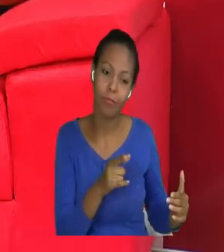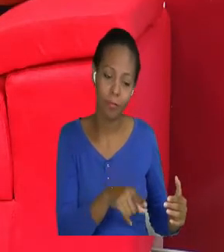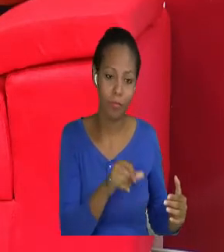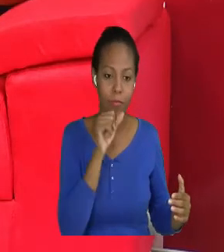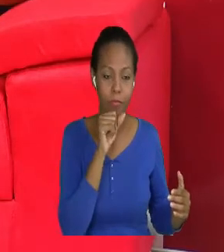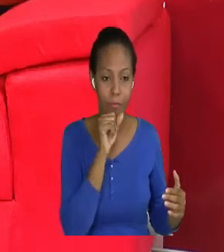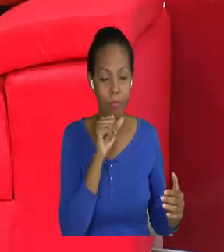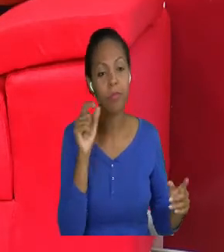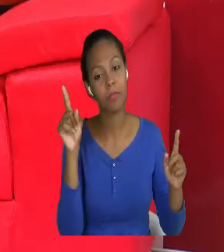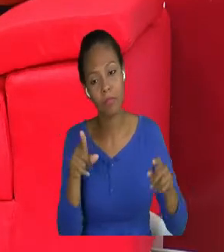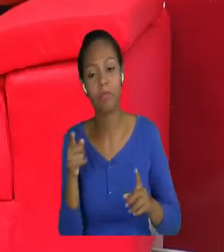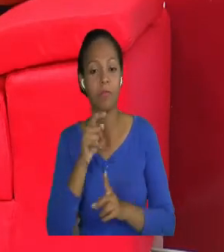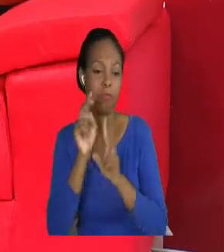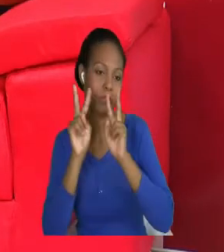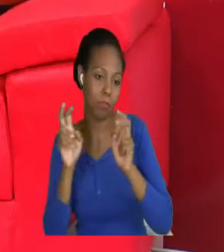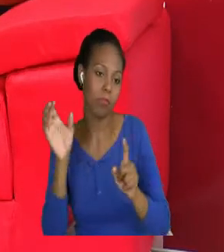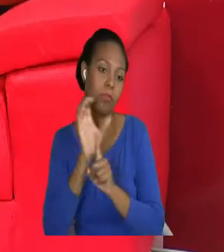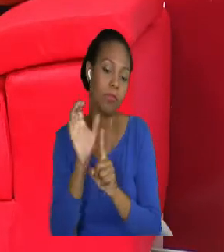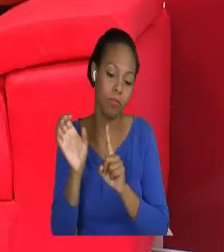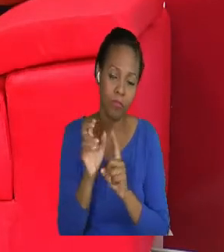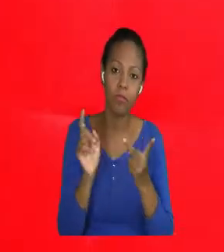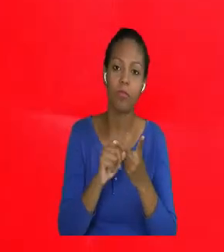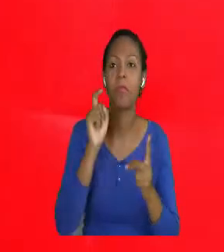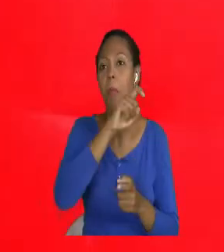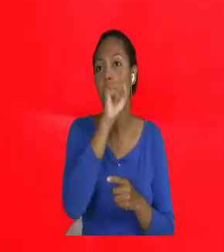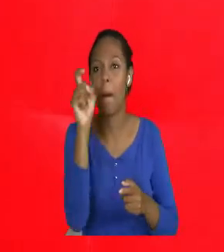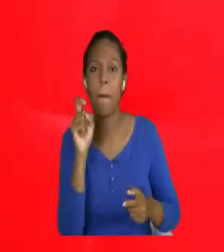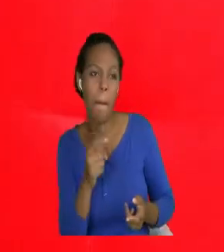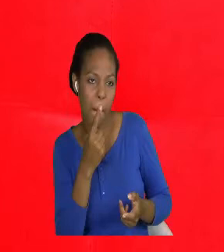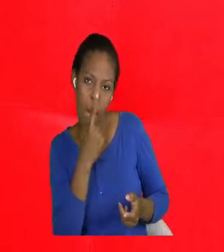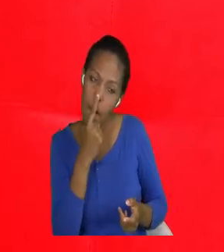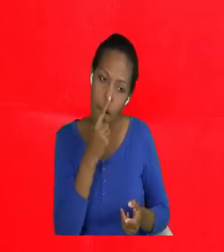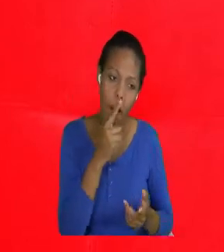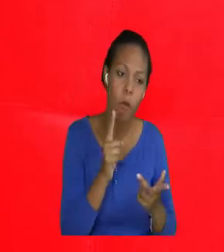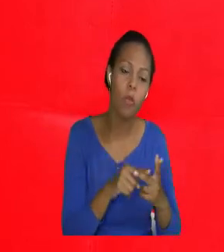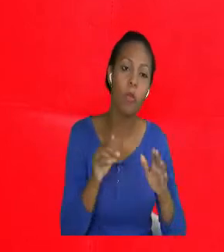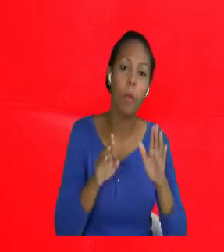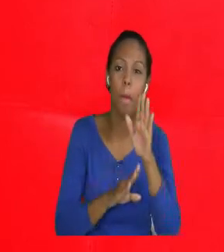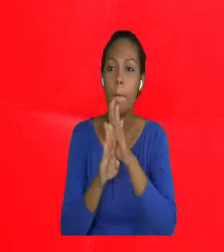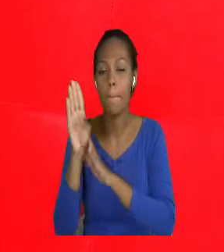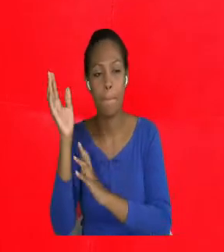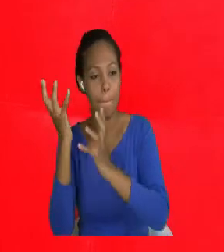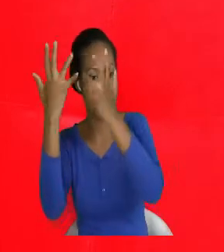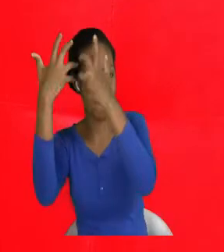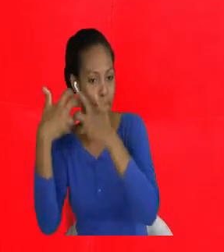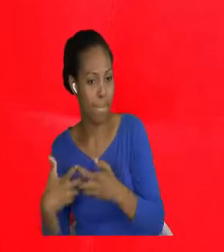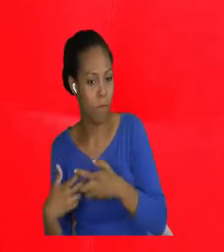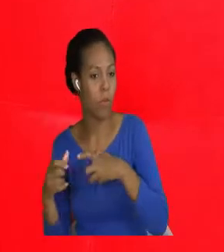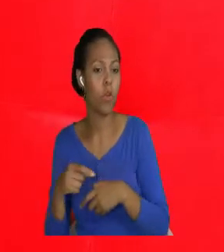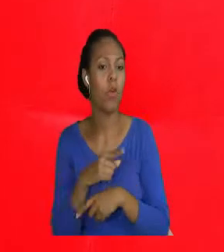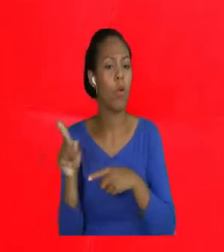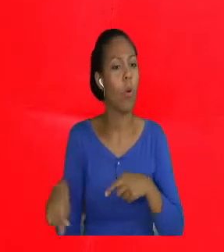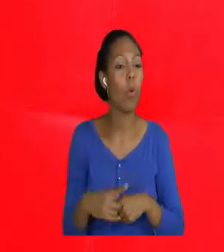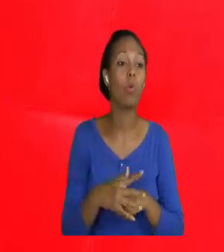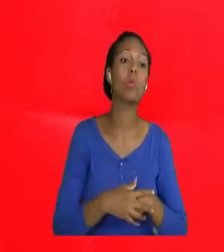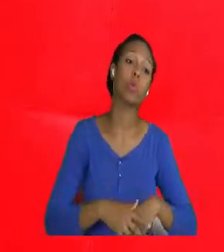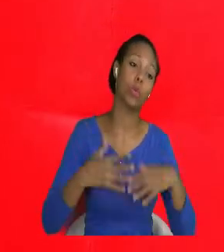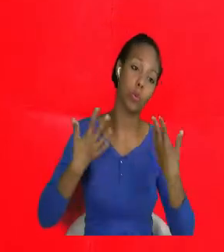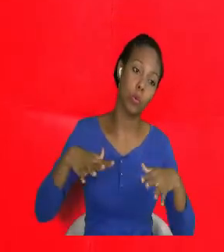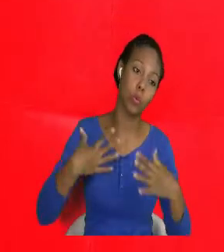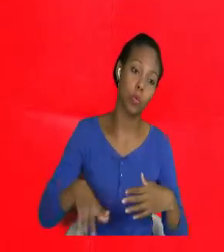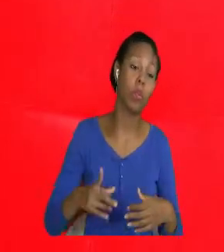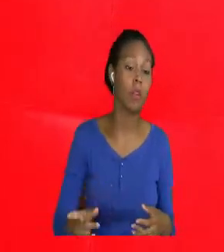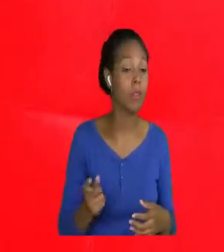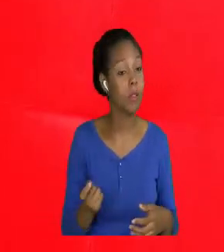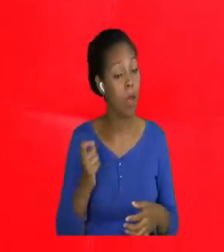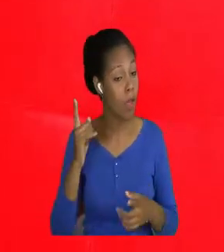de la cultura, el turismo, el emprendimiento empresarial. Entonces es una secretaría, yo creo que muy neurálgica y muy importante